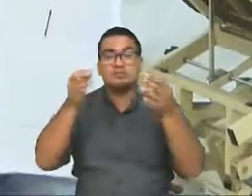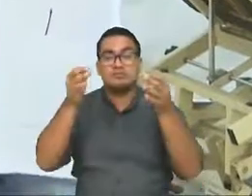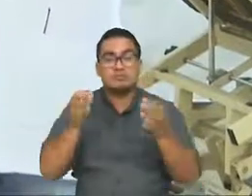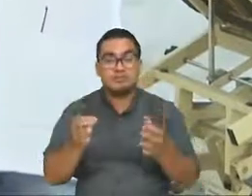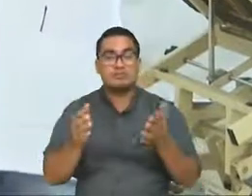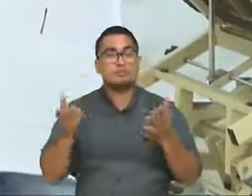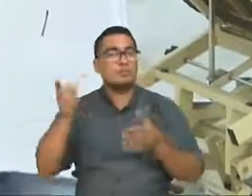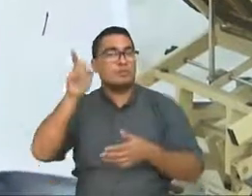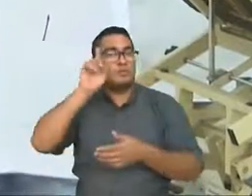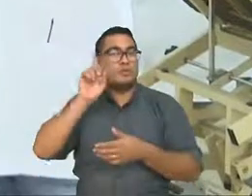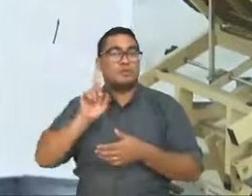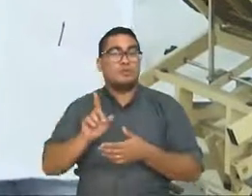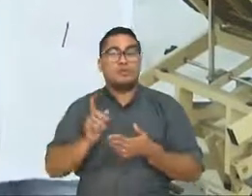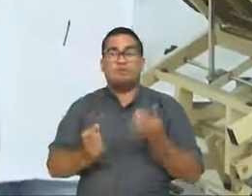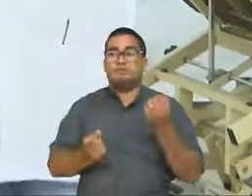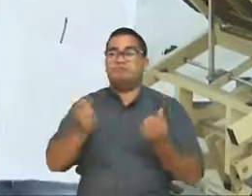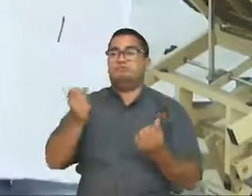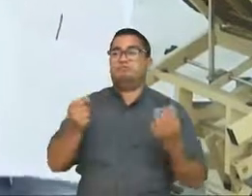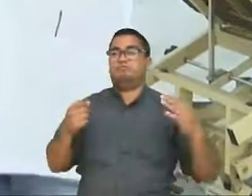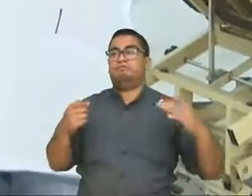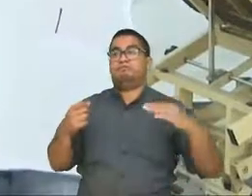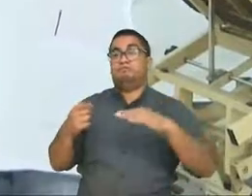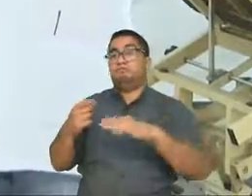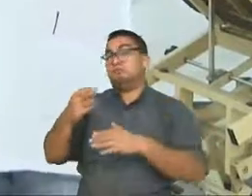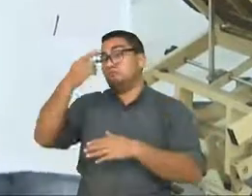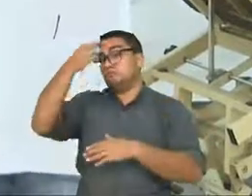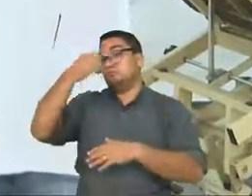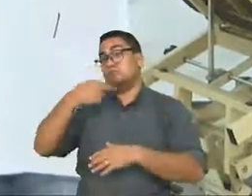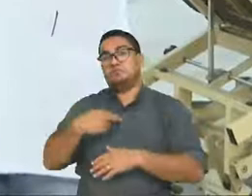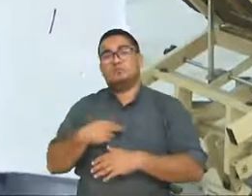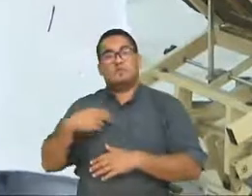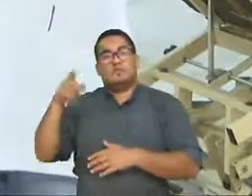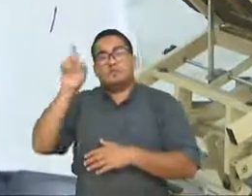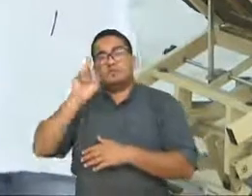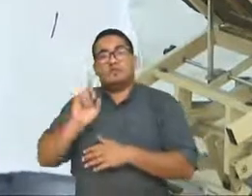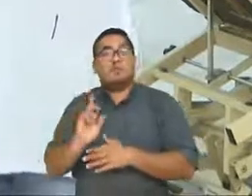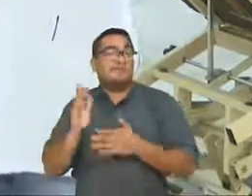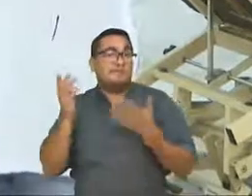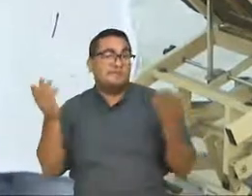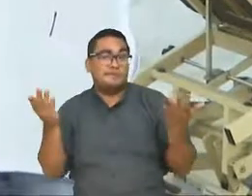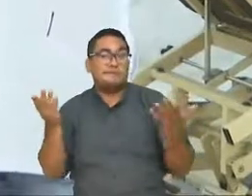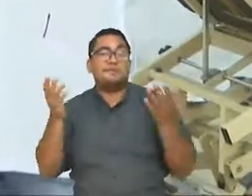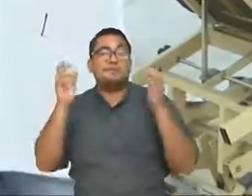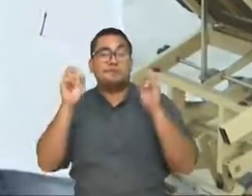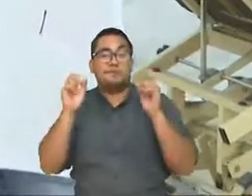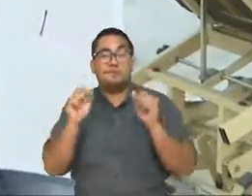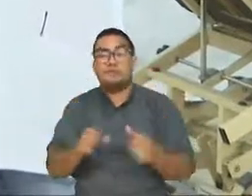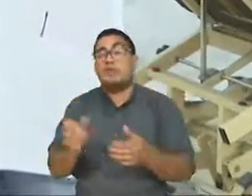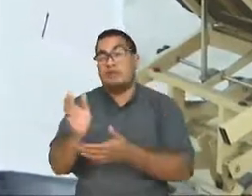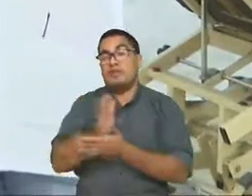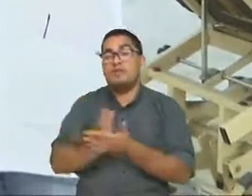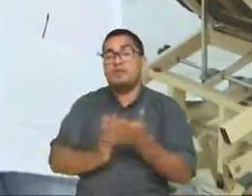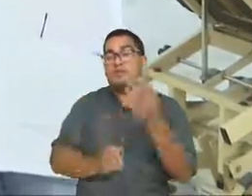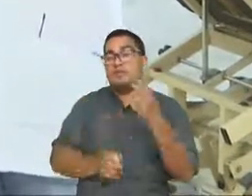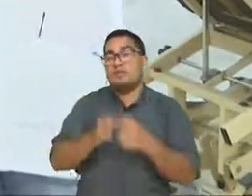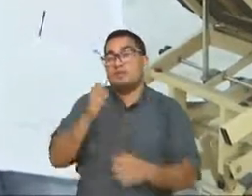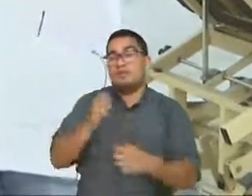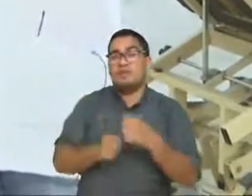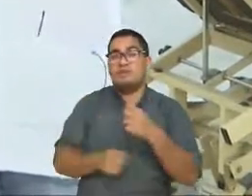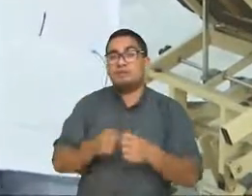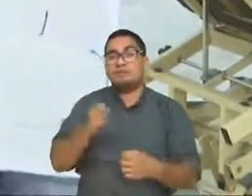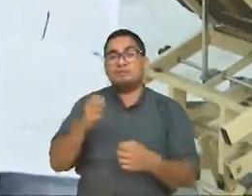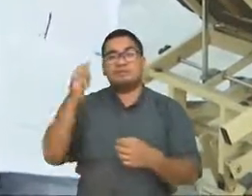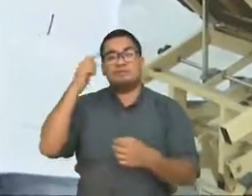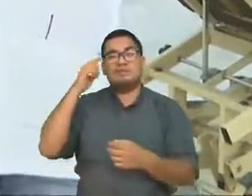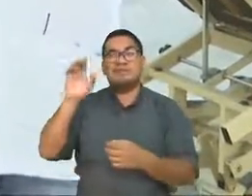sabemos con qué tipo de personas que vienen manejando, que también pueden venir con problemas pensando en otra cosa y no va a